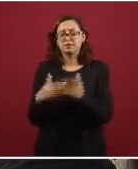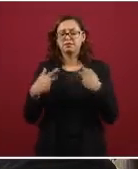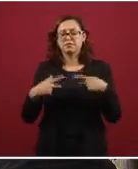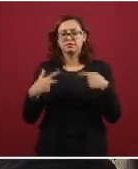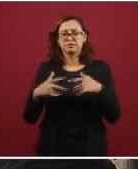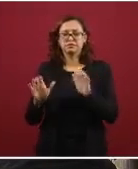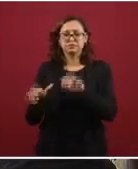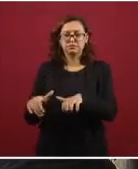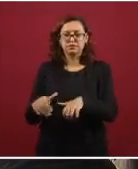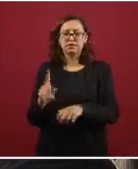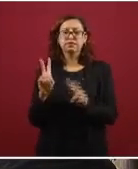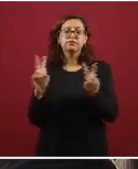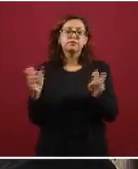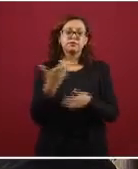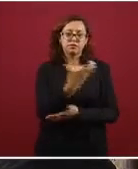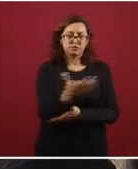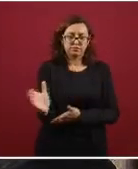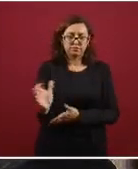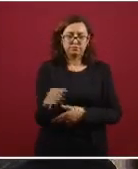Sembrando Vida.